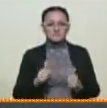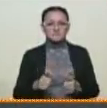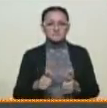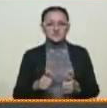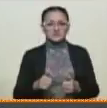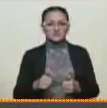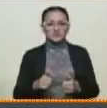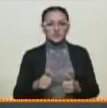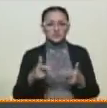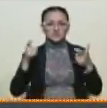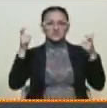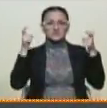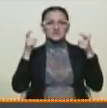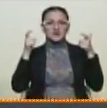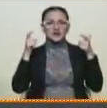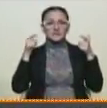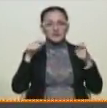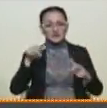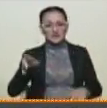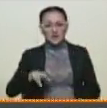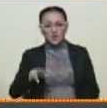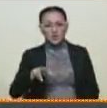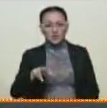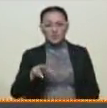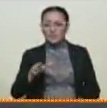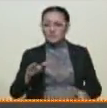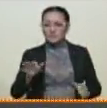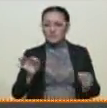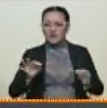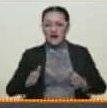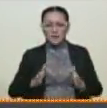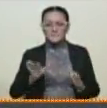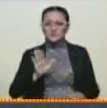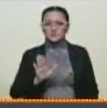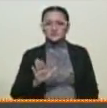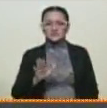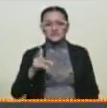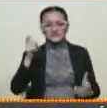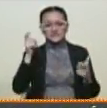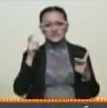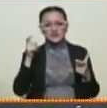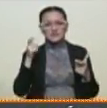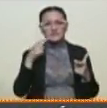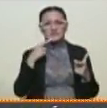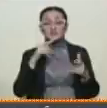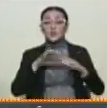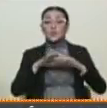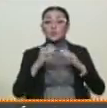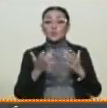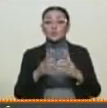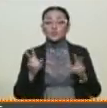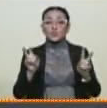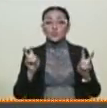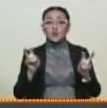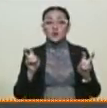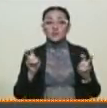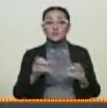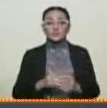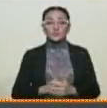nuestro comandante Chávez. Esta es la ruta que Chávez llamaba del nuevo mundo, del mundo